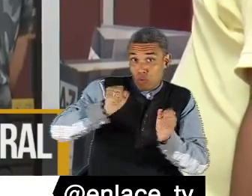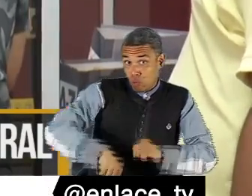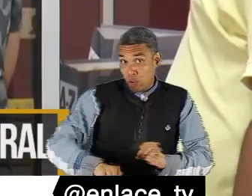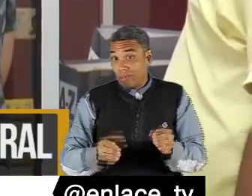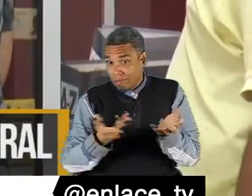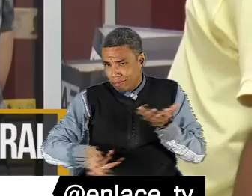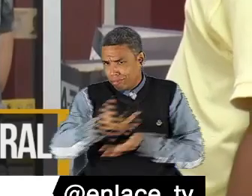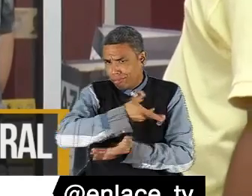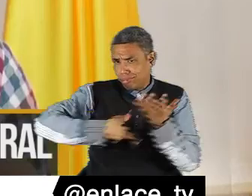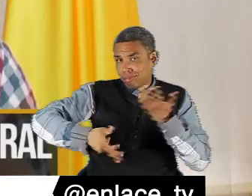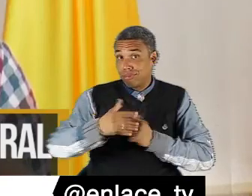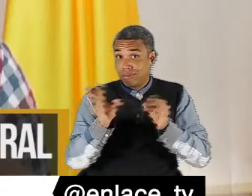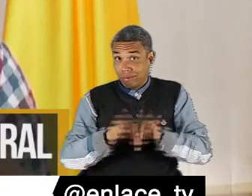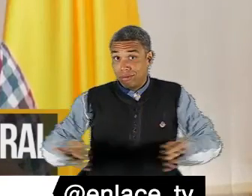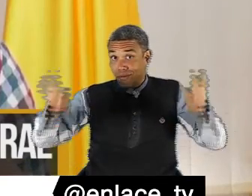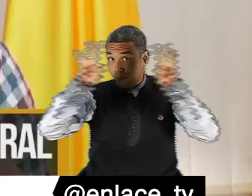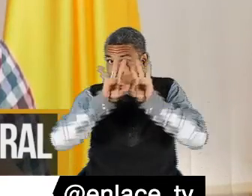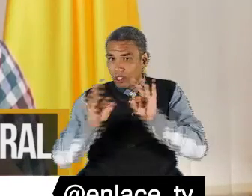¿no?,